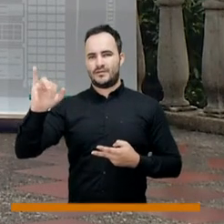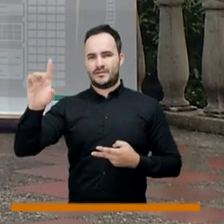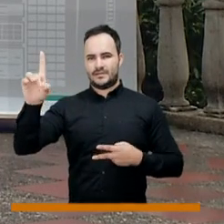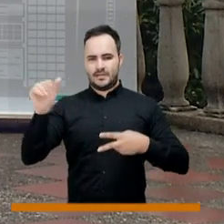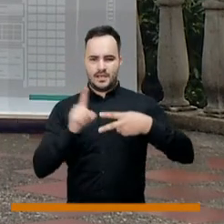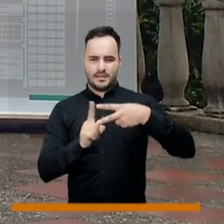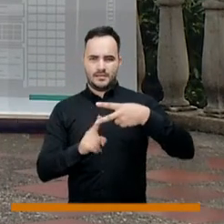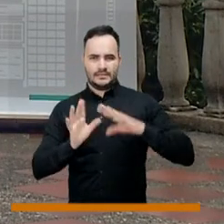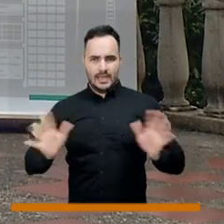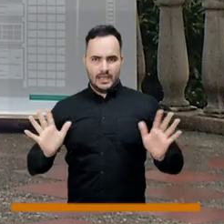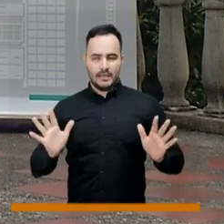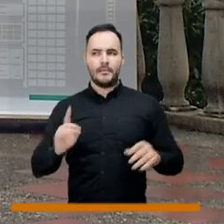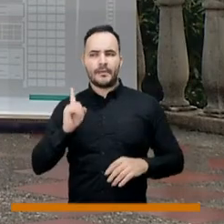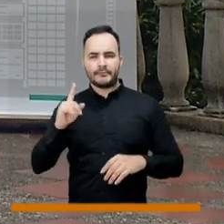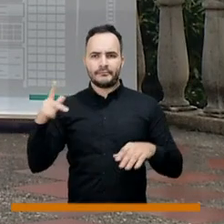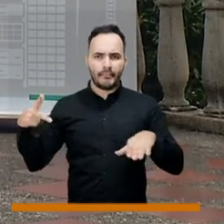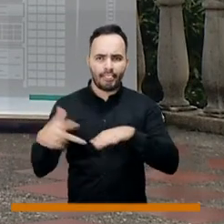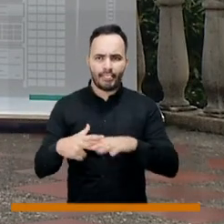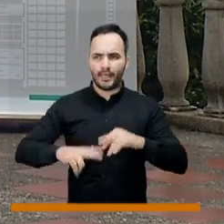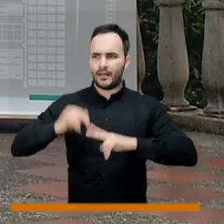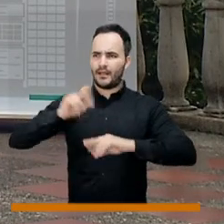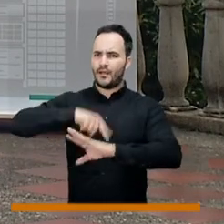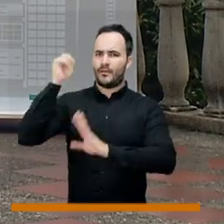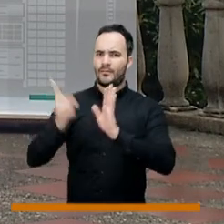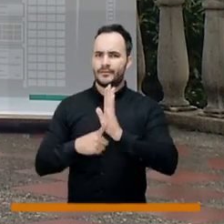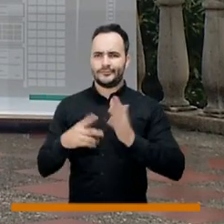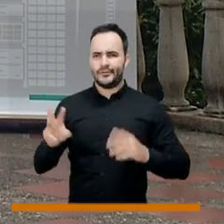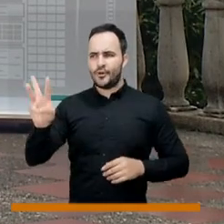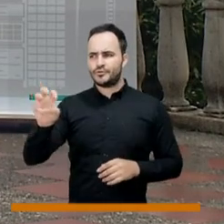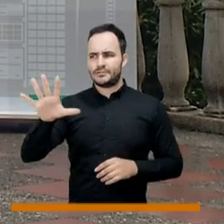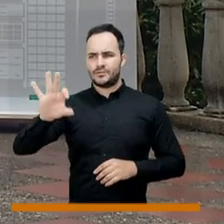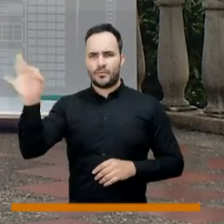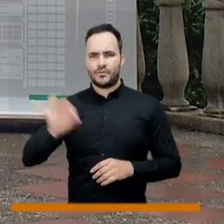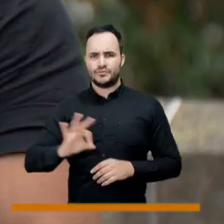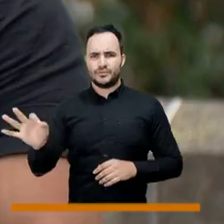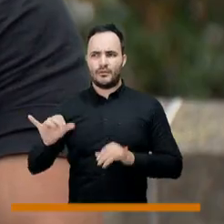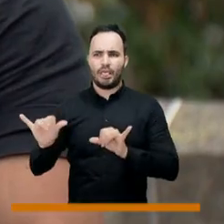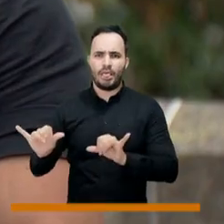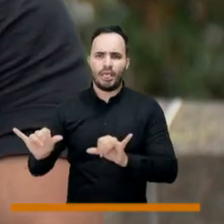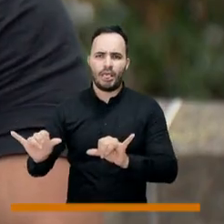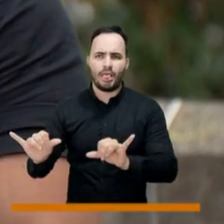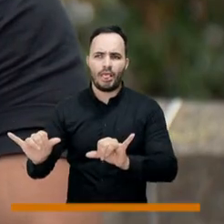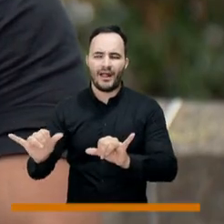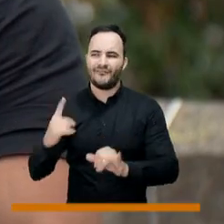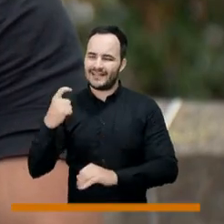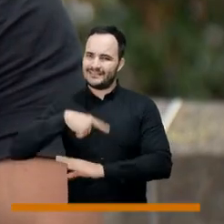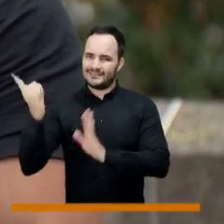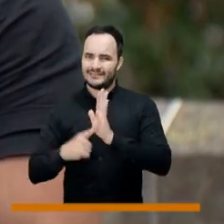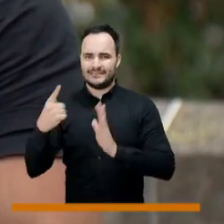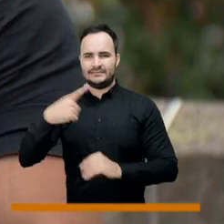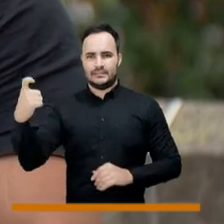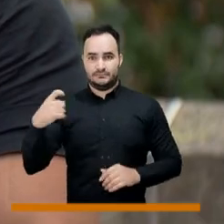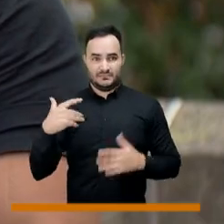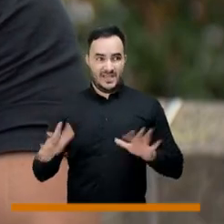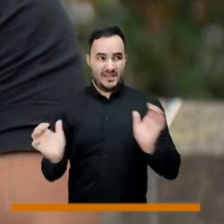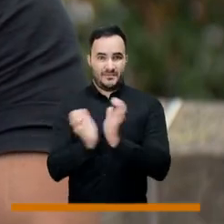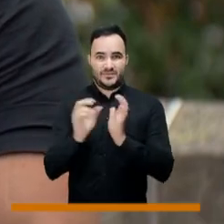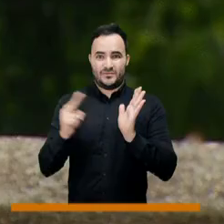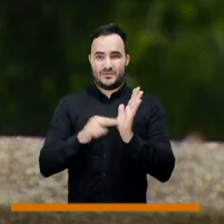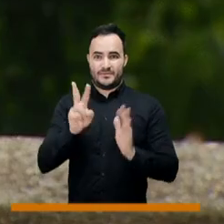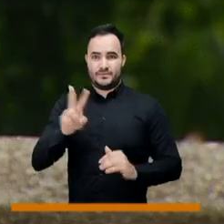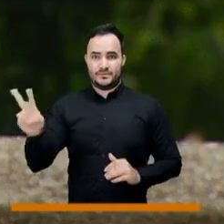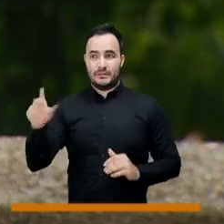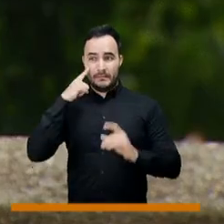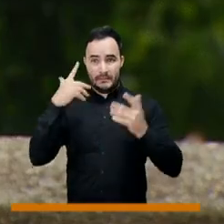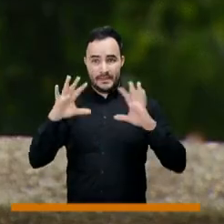Prado, pero con una construcción detenida en un 85%. ¿Qué piensa? Porque es que el tiempo pasa, ya estamos a mayo del 2022 y